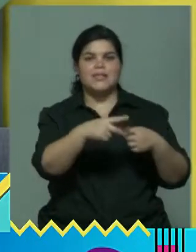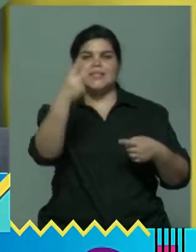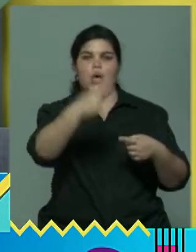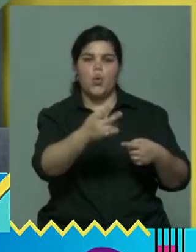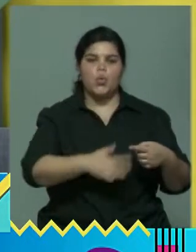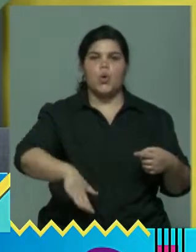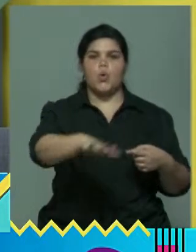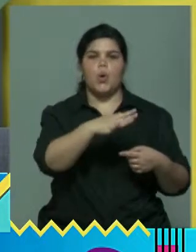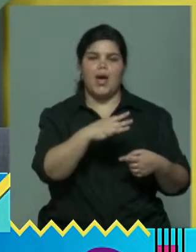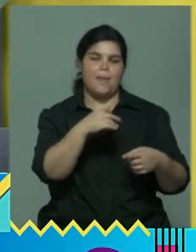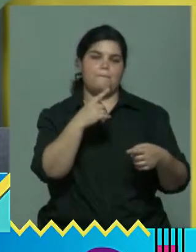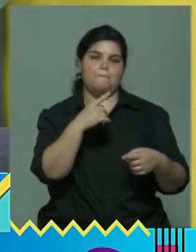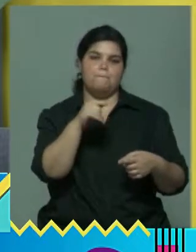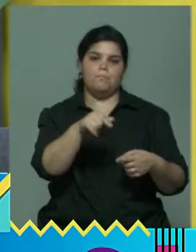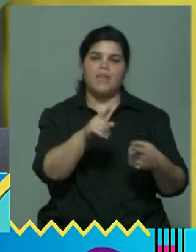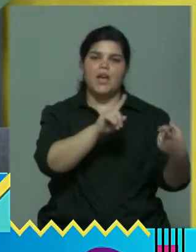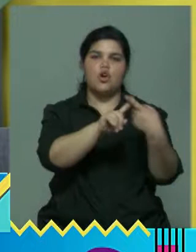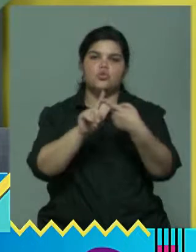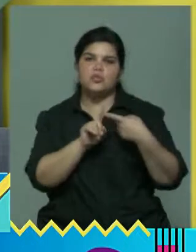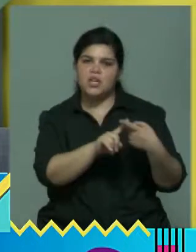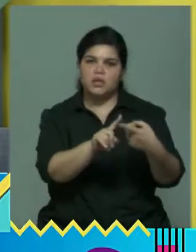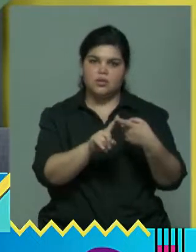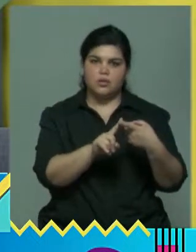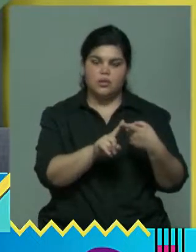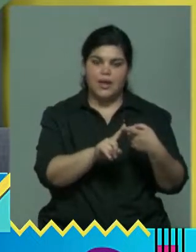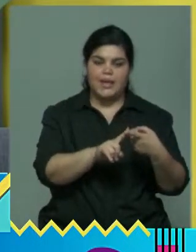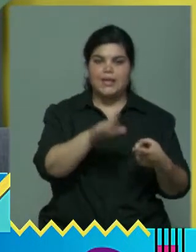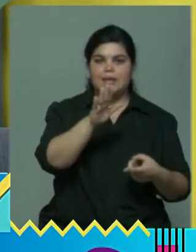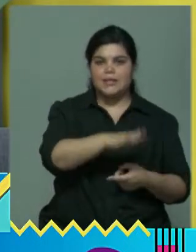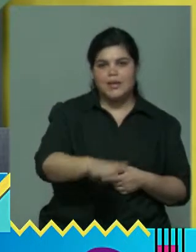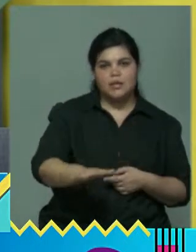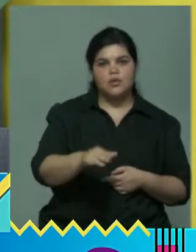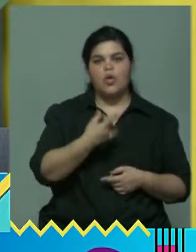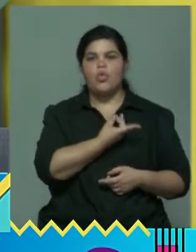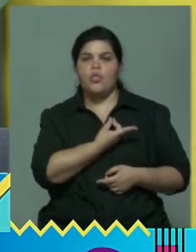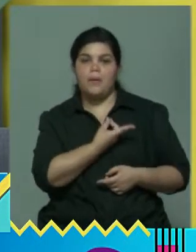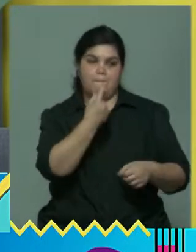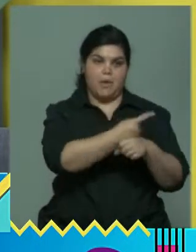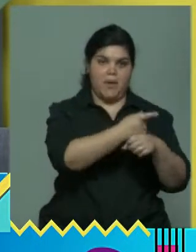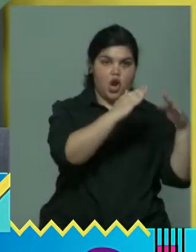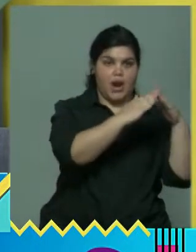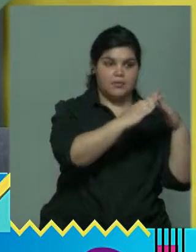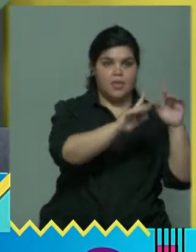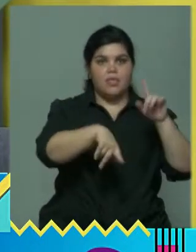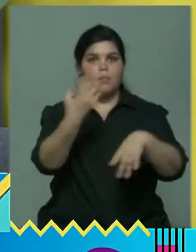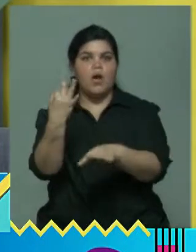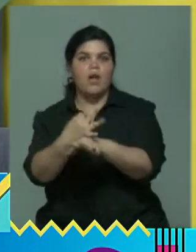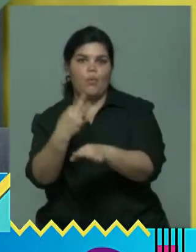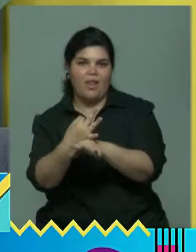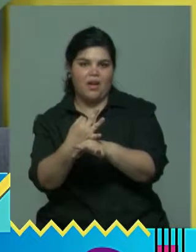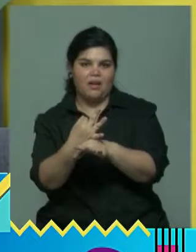socialización primario, ¿no? O sea, los niños y las niñas están en sus casas y después están en las escuelas. Si realmente en las